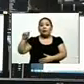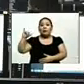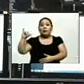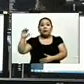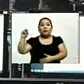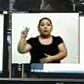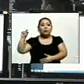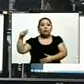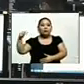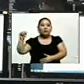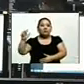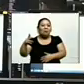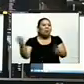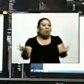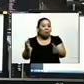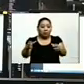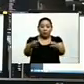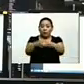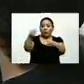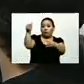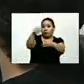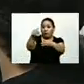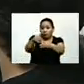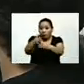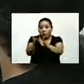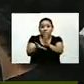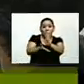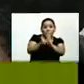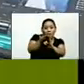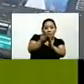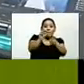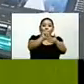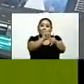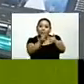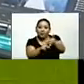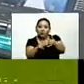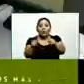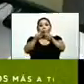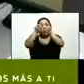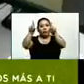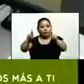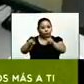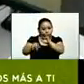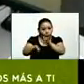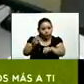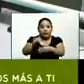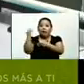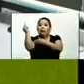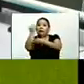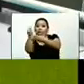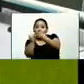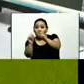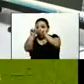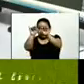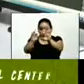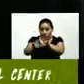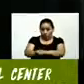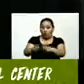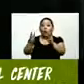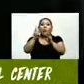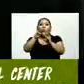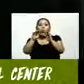con el que los capacitan en diferentes áreas, como desarrollo de apps, producción multimedia, diseño gráfico, desarrollo de